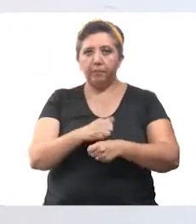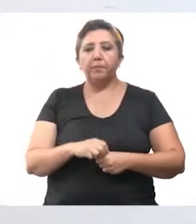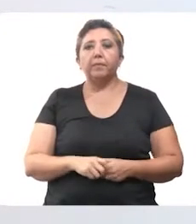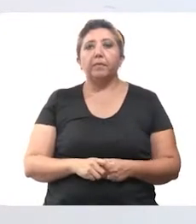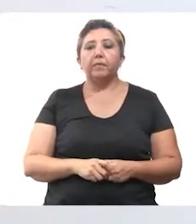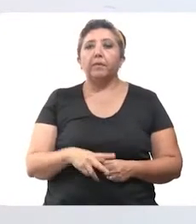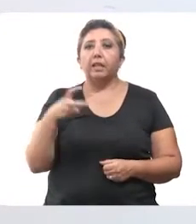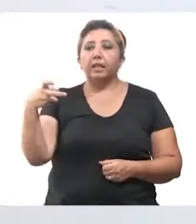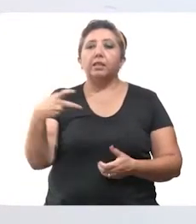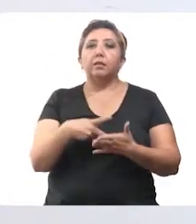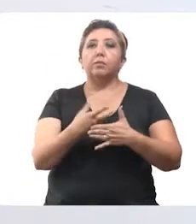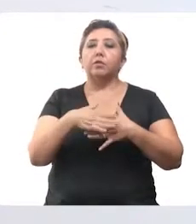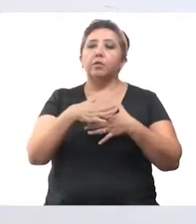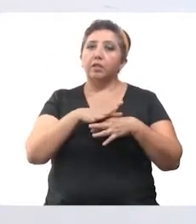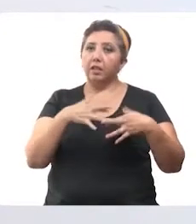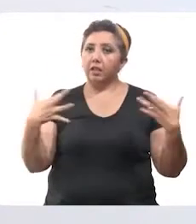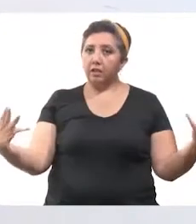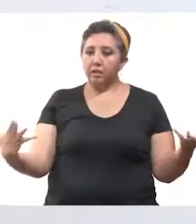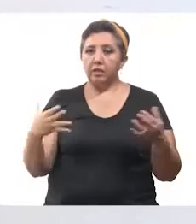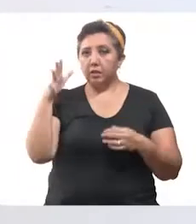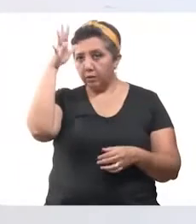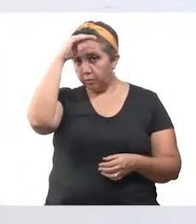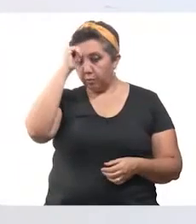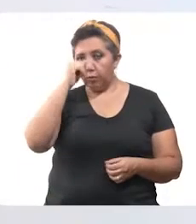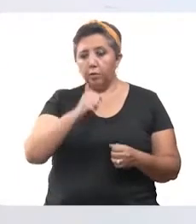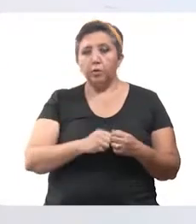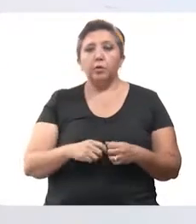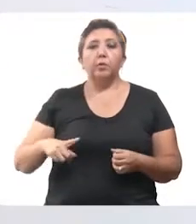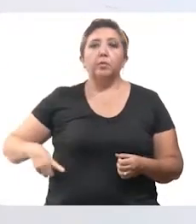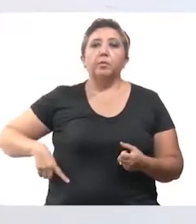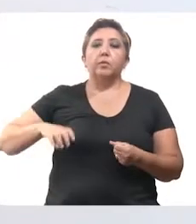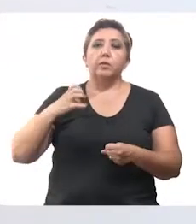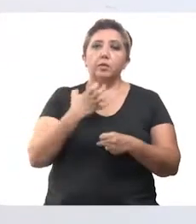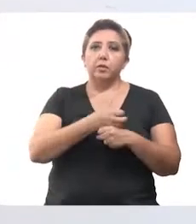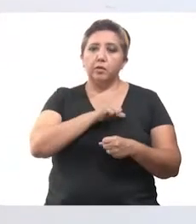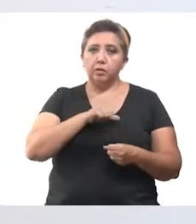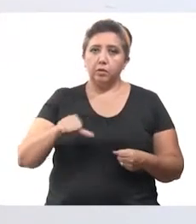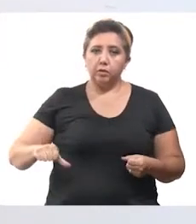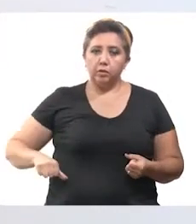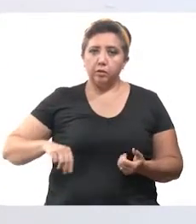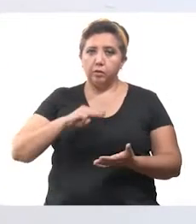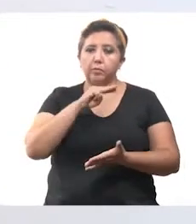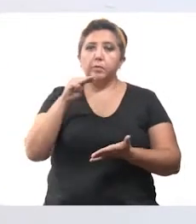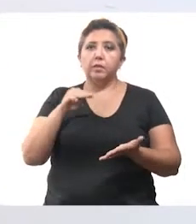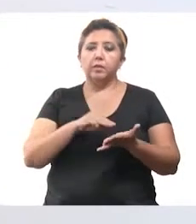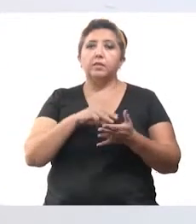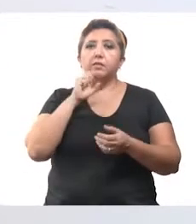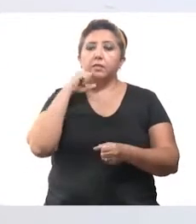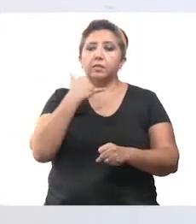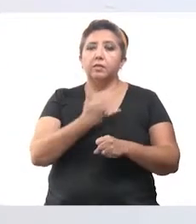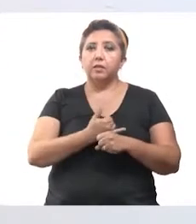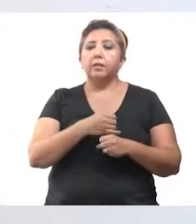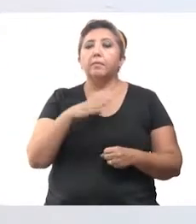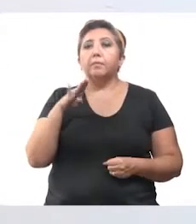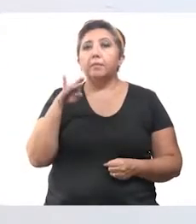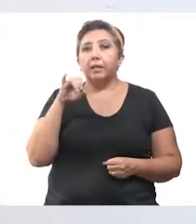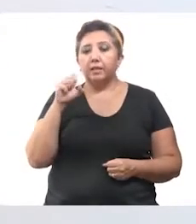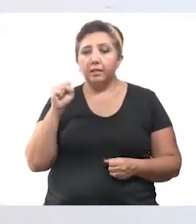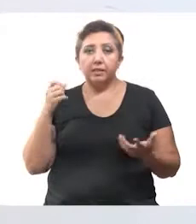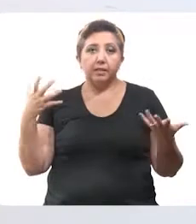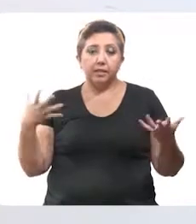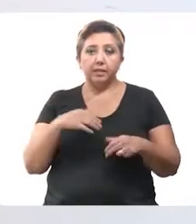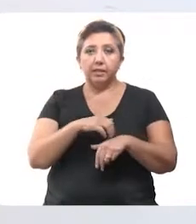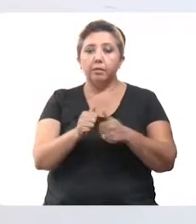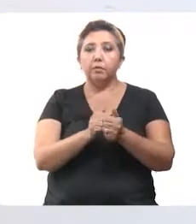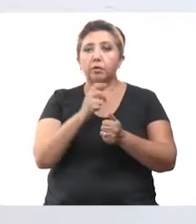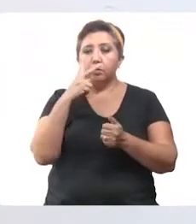años. Este proceso se realiza de manera coordinada con el Gobierno del Estado, el Ayuntamiento de Mérida y la Secretaría de Bienestar, y se hace a